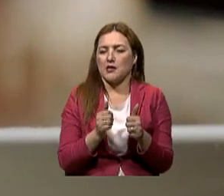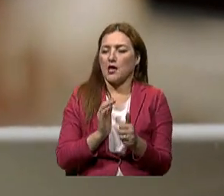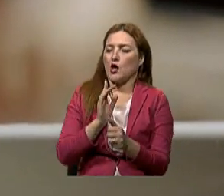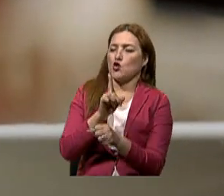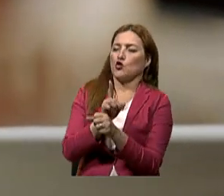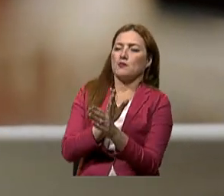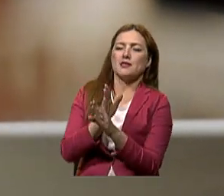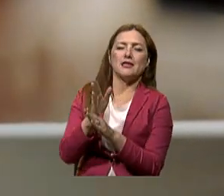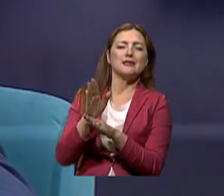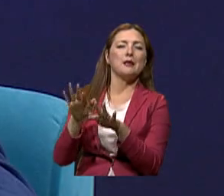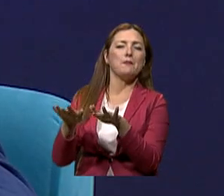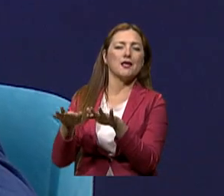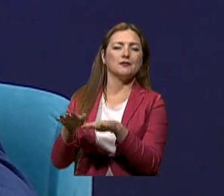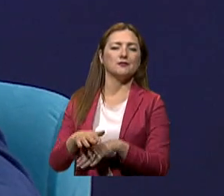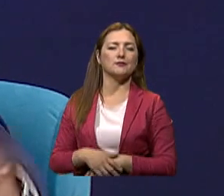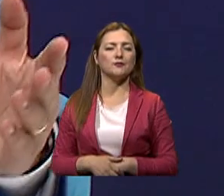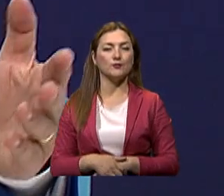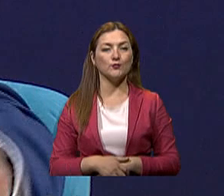podólogo.